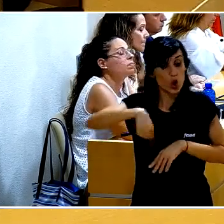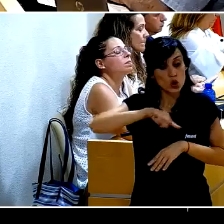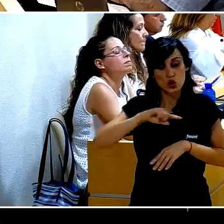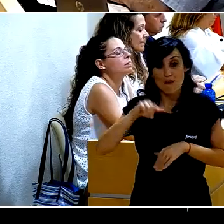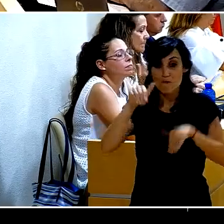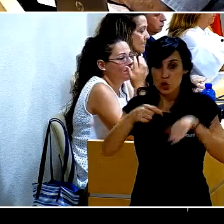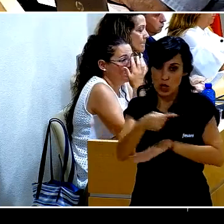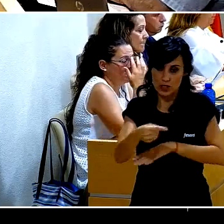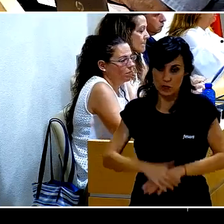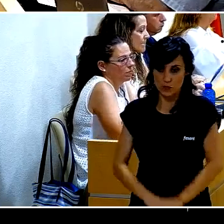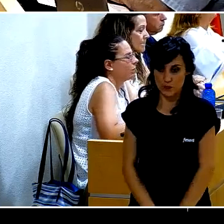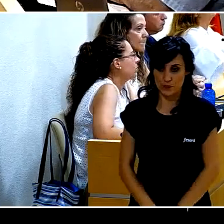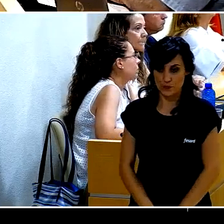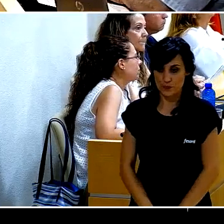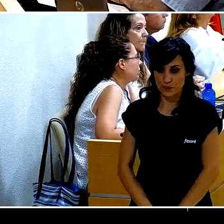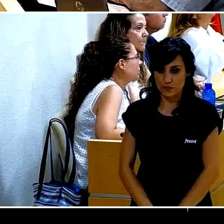negativo.